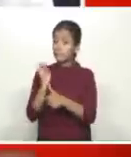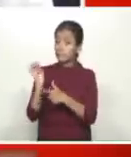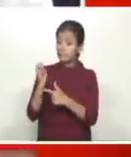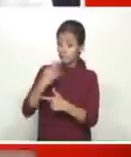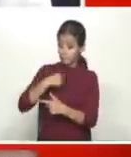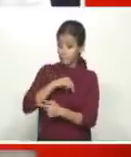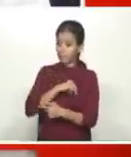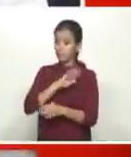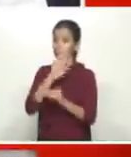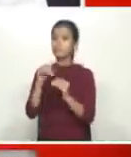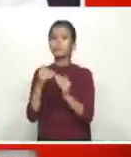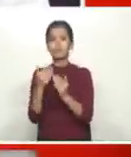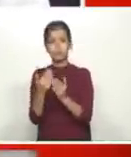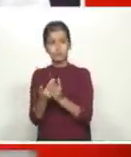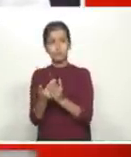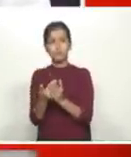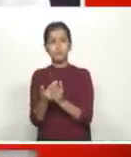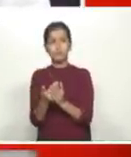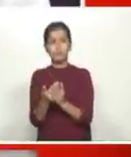nosotros todo el año anterior,